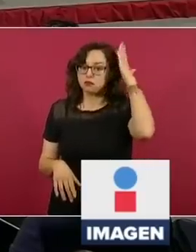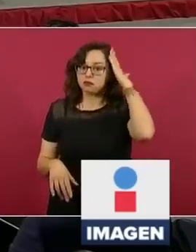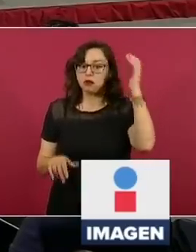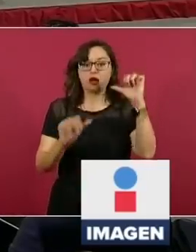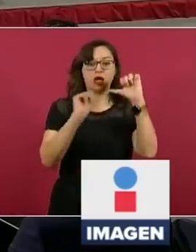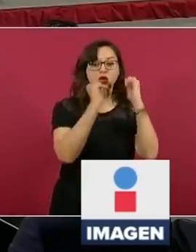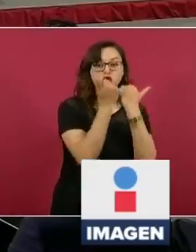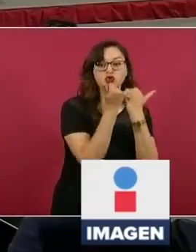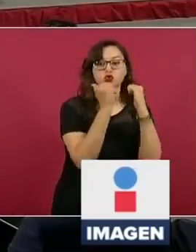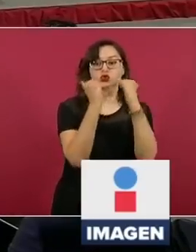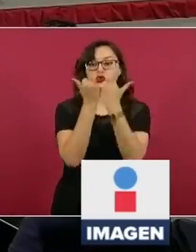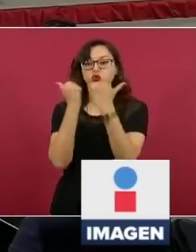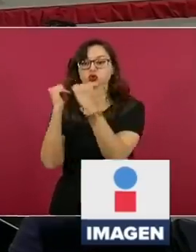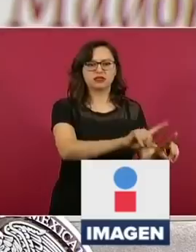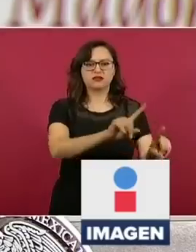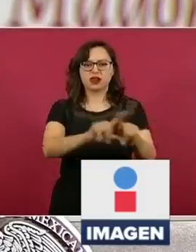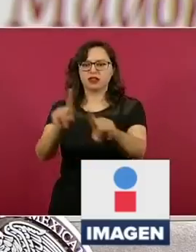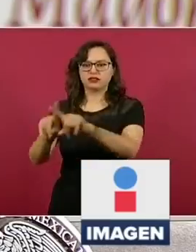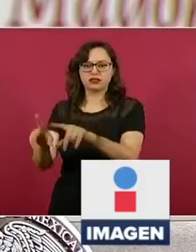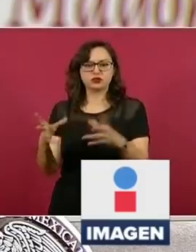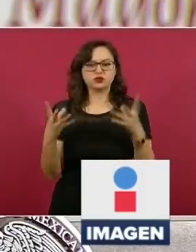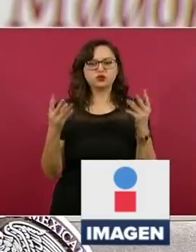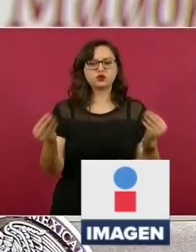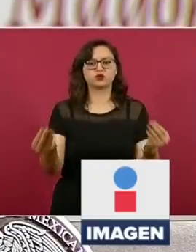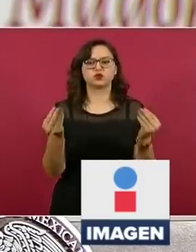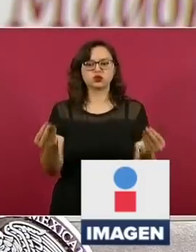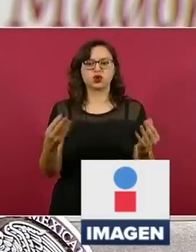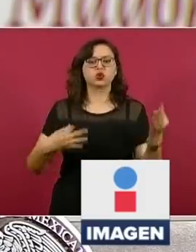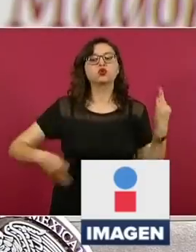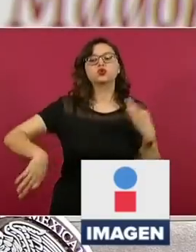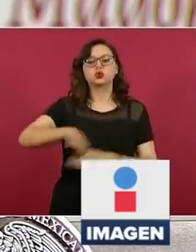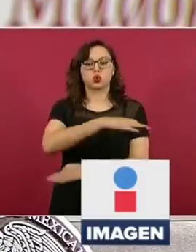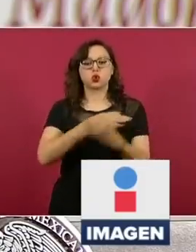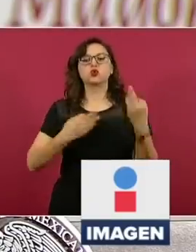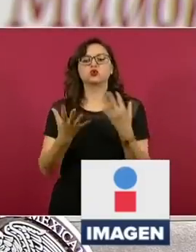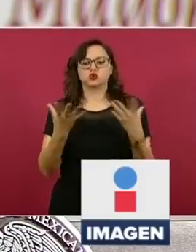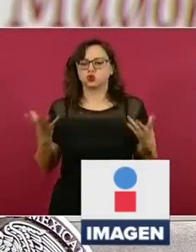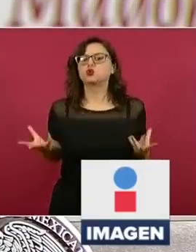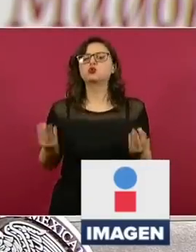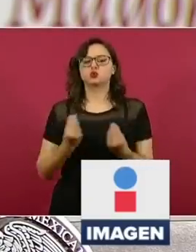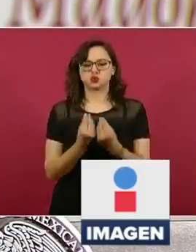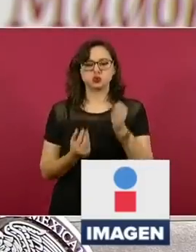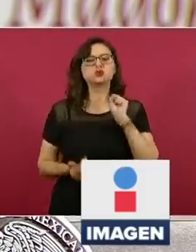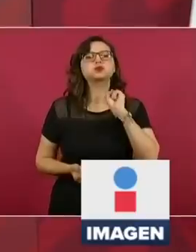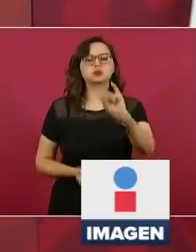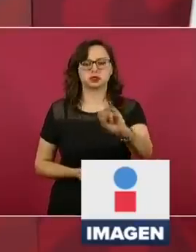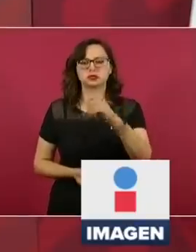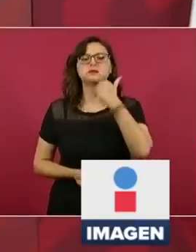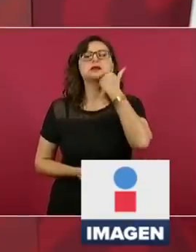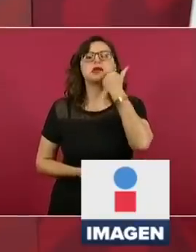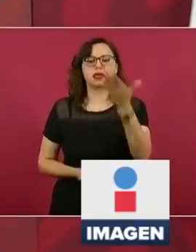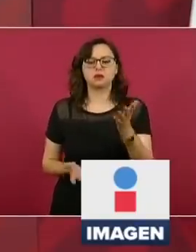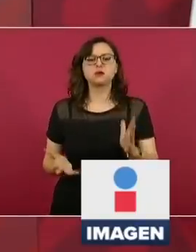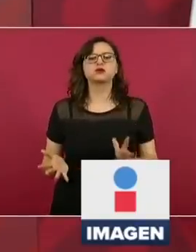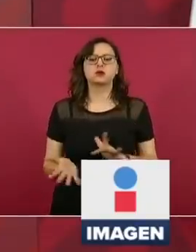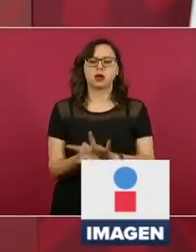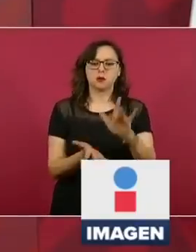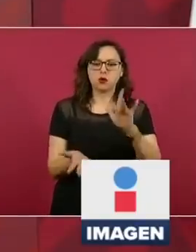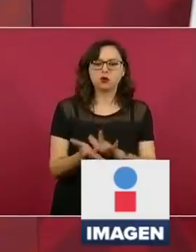y todo, obviamente, con Concamín. Aquí está el ánimo del sector empresarial en colaboración con su gobierno para poder